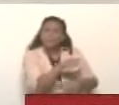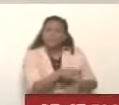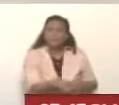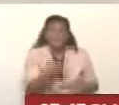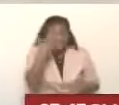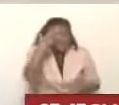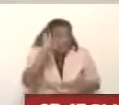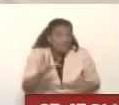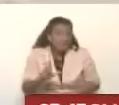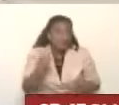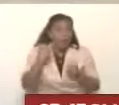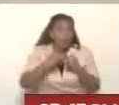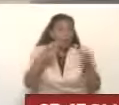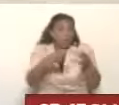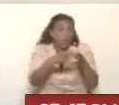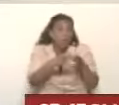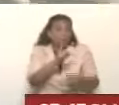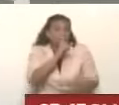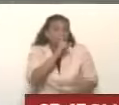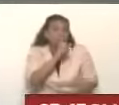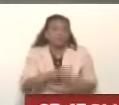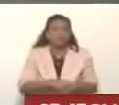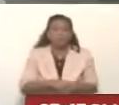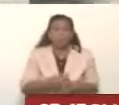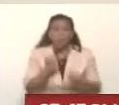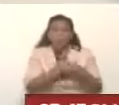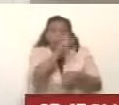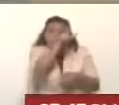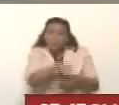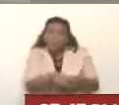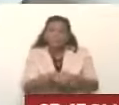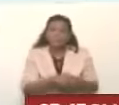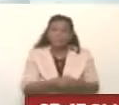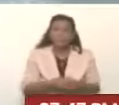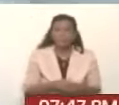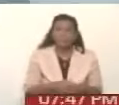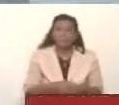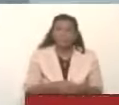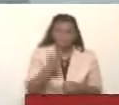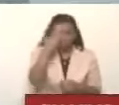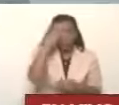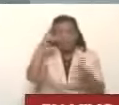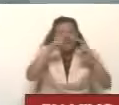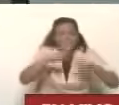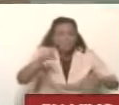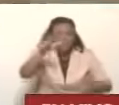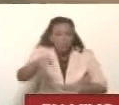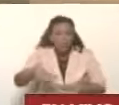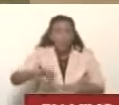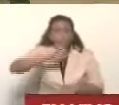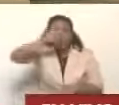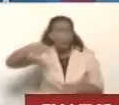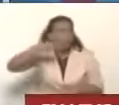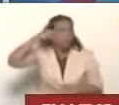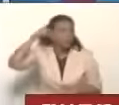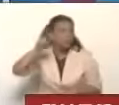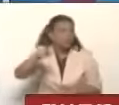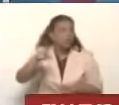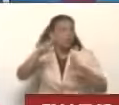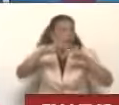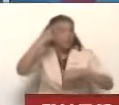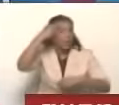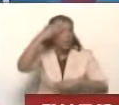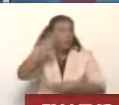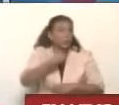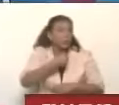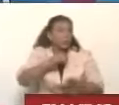Story y un apellido que aparece, Fowley. Anótalo. Claro. Tú que eres investigador, Fowley, el